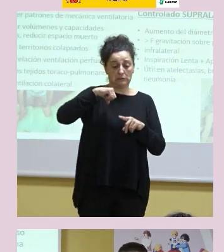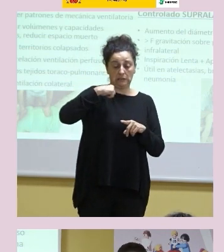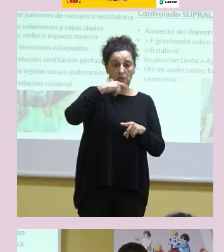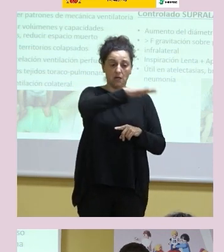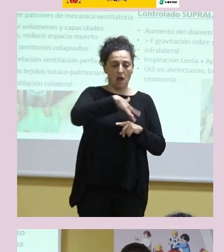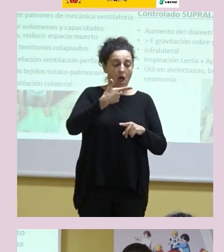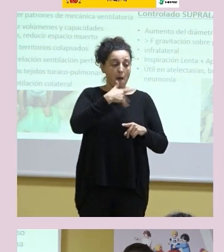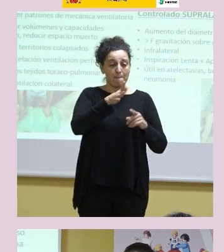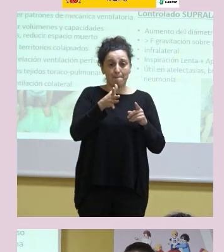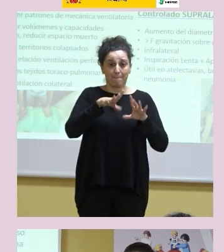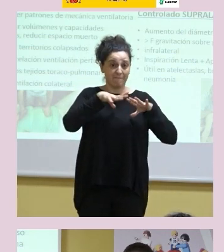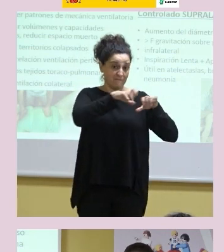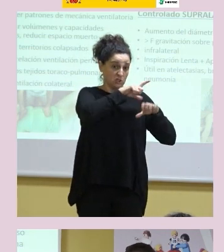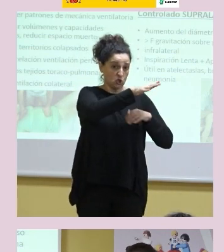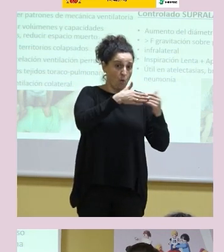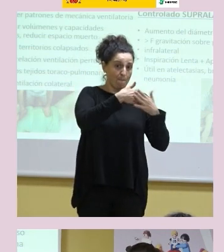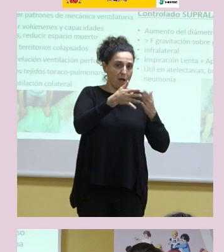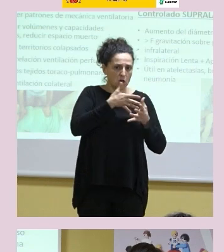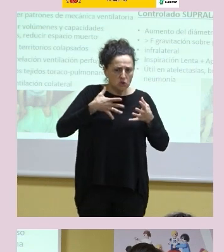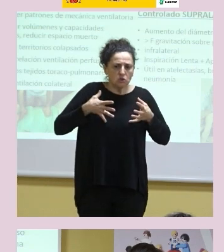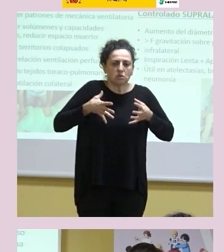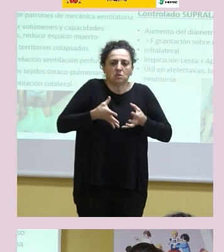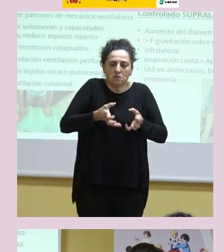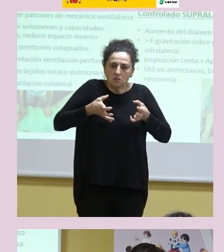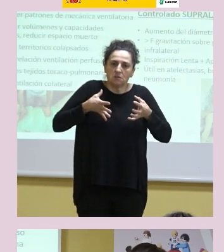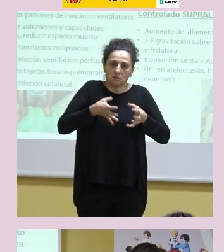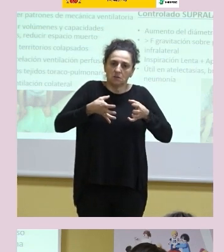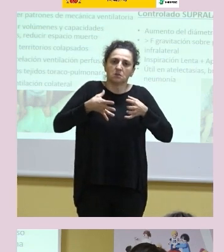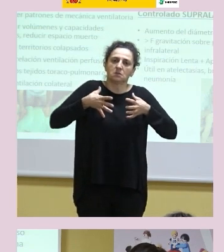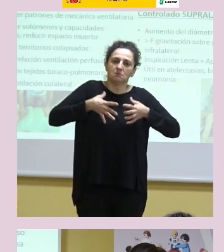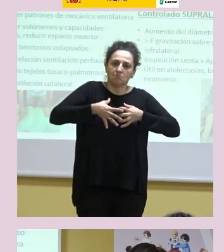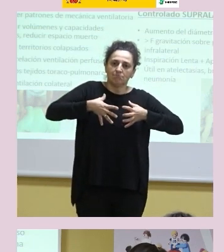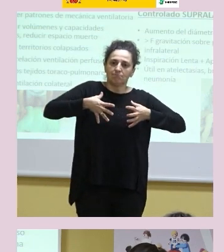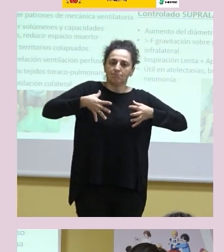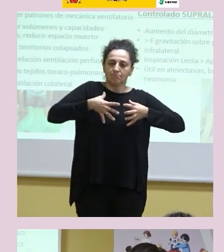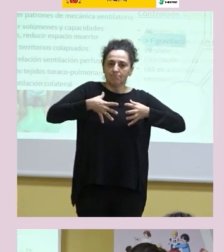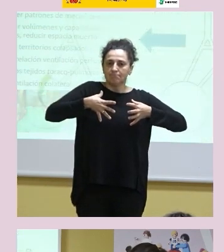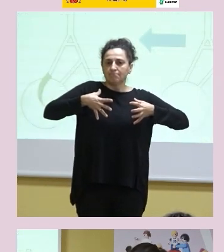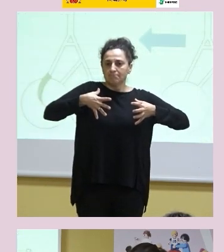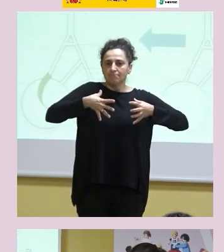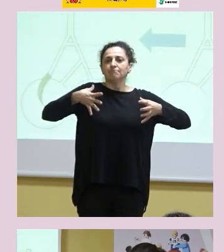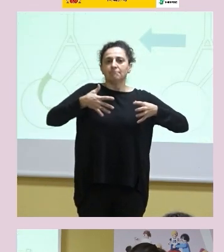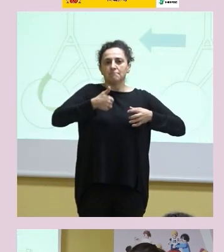manos, íbamos cada vez llegando más allá a la hora de recuperar esta inspiración.